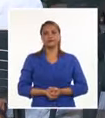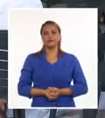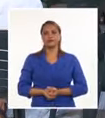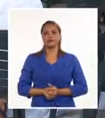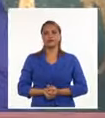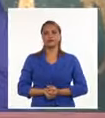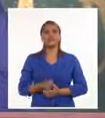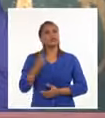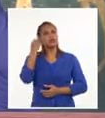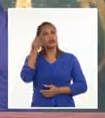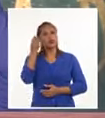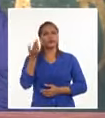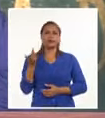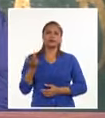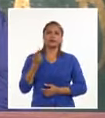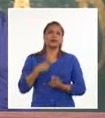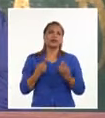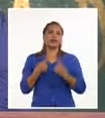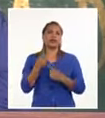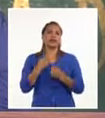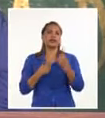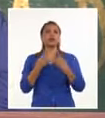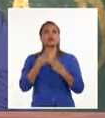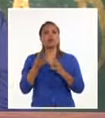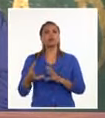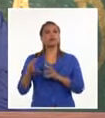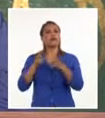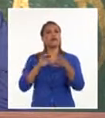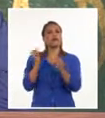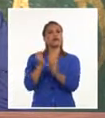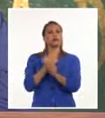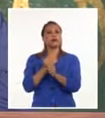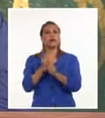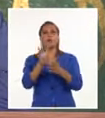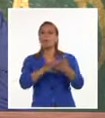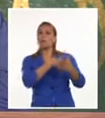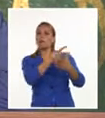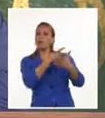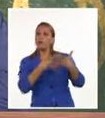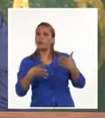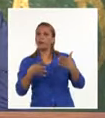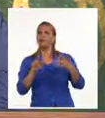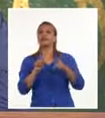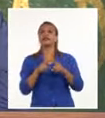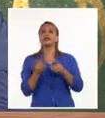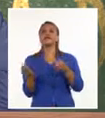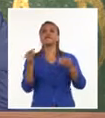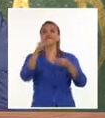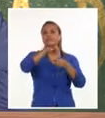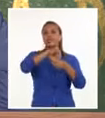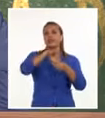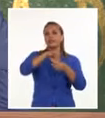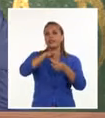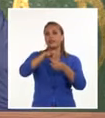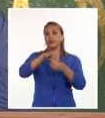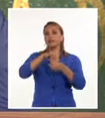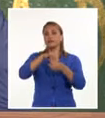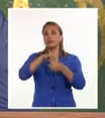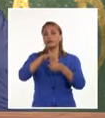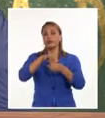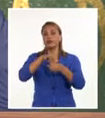Yo creo que si hay algún modelo de integración que